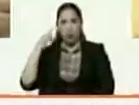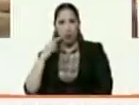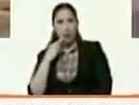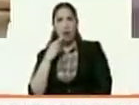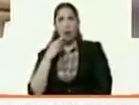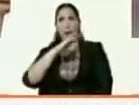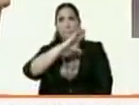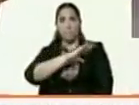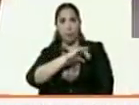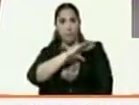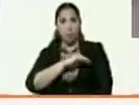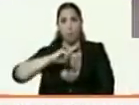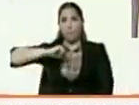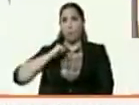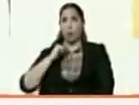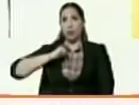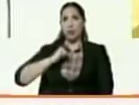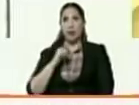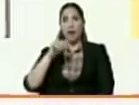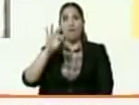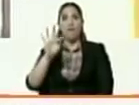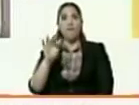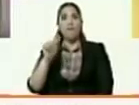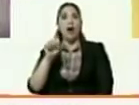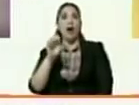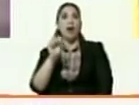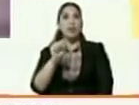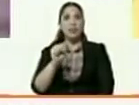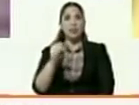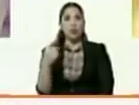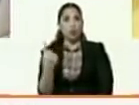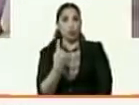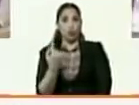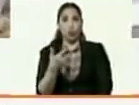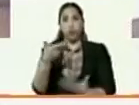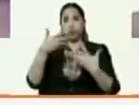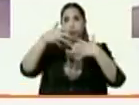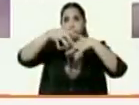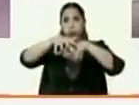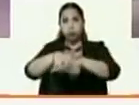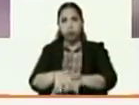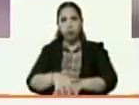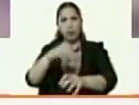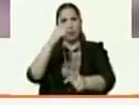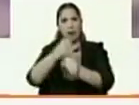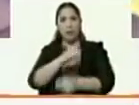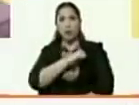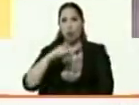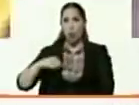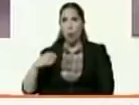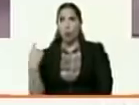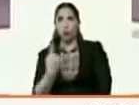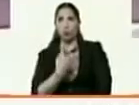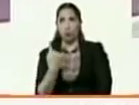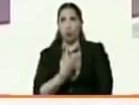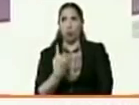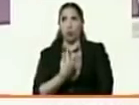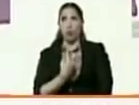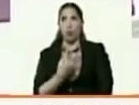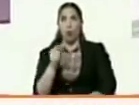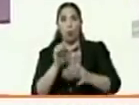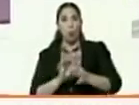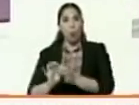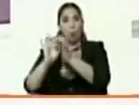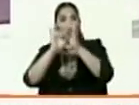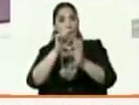la policía, el FAE, somos uno solo. Somos uno solo, la unidad del